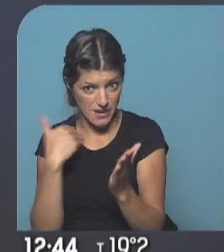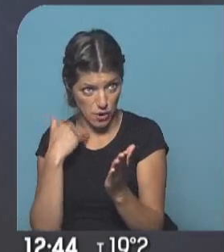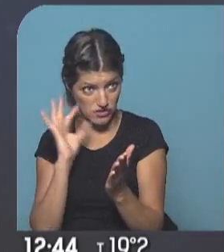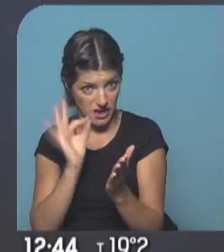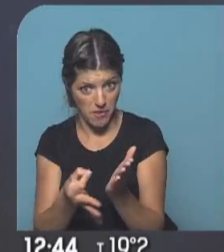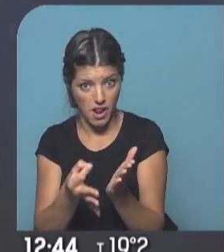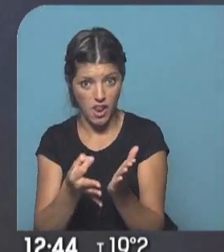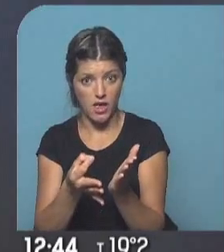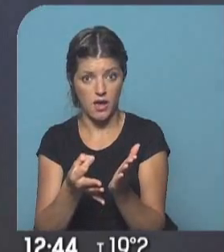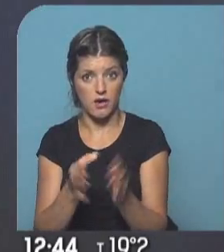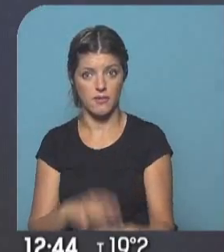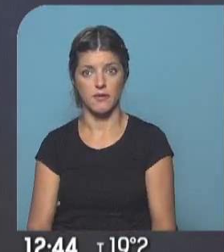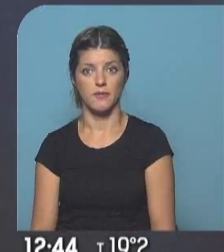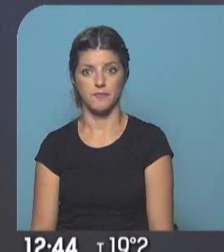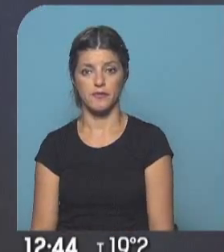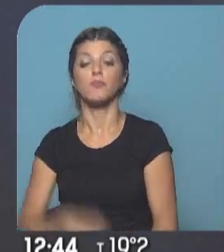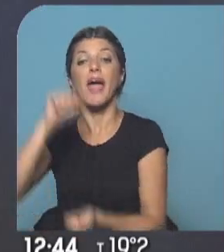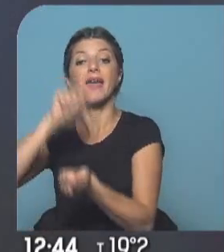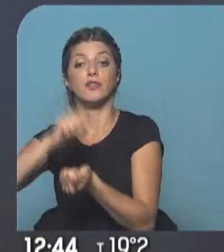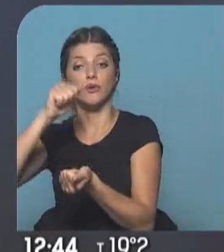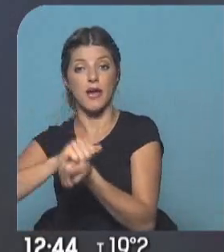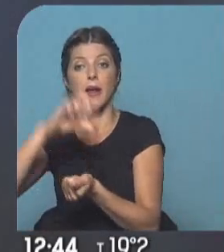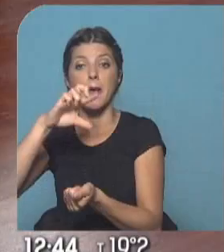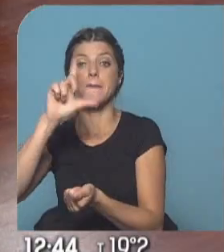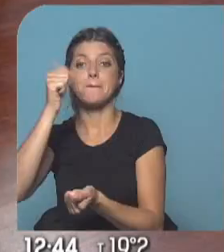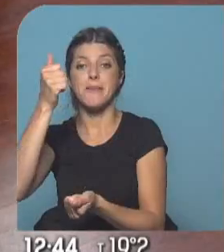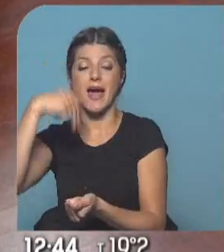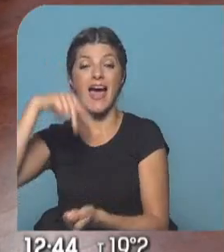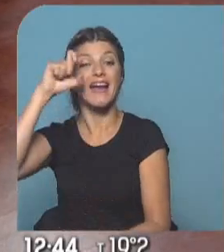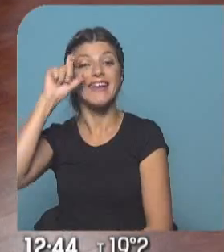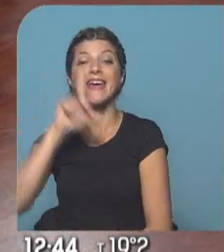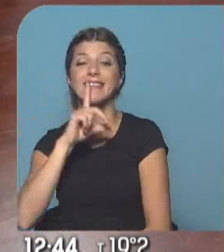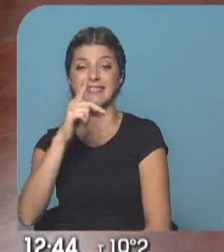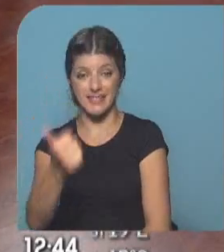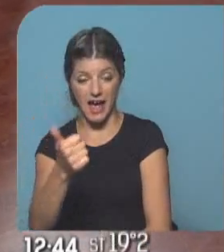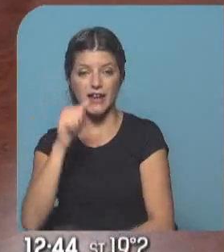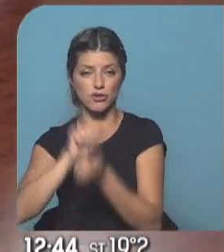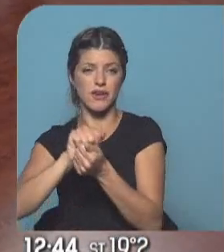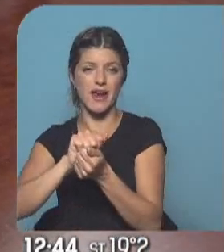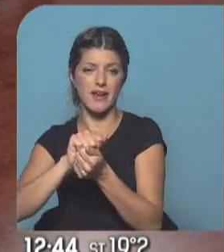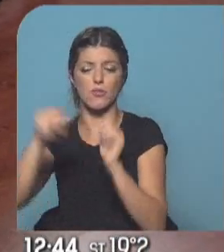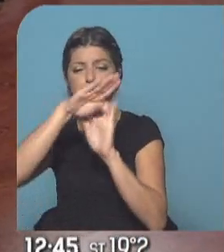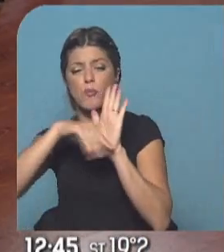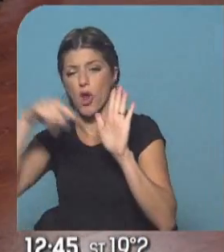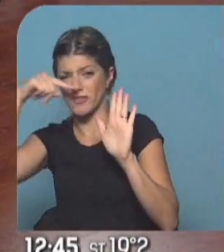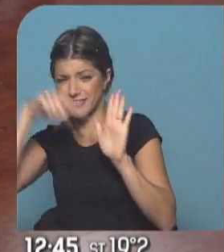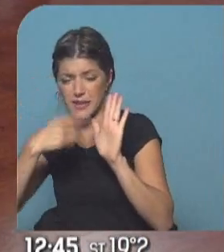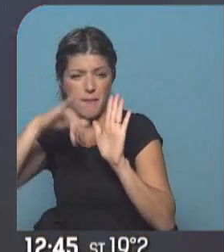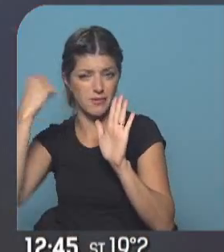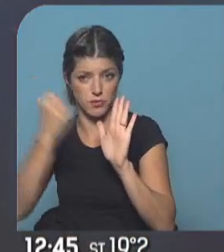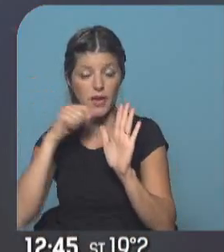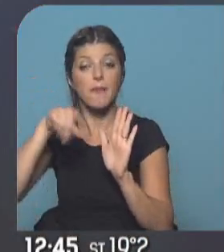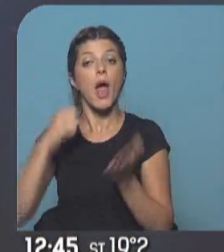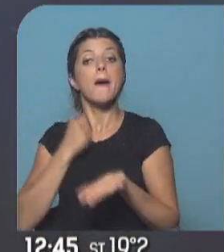partir de la editorial Planeta, que es la más conocida, la séptima importante en el mundo, y que mañana otorga su conocido premio de